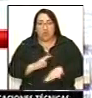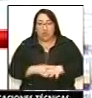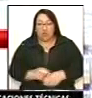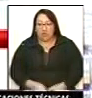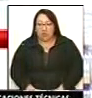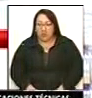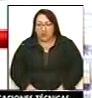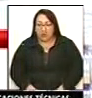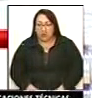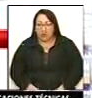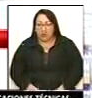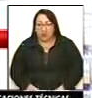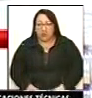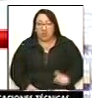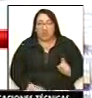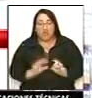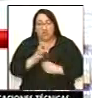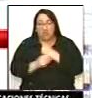reunirá cada 5 años.